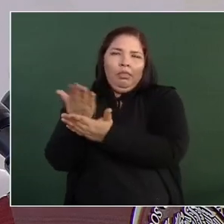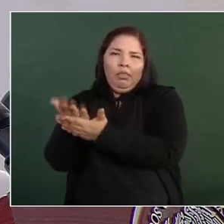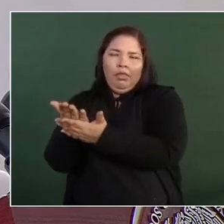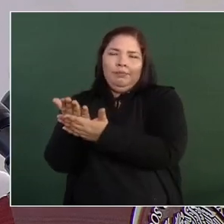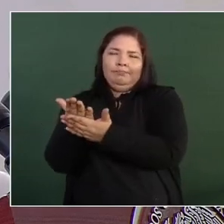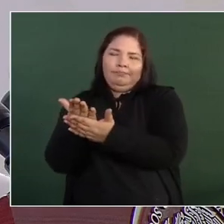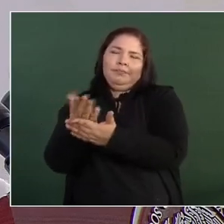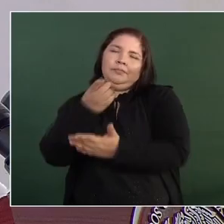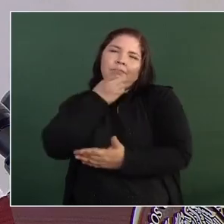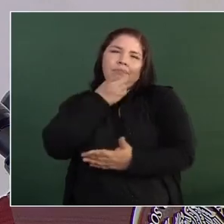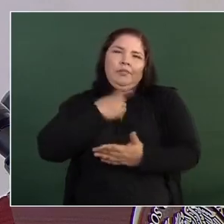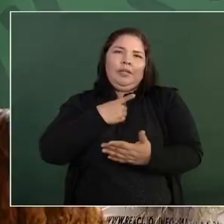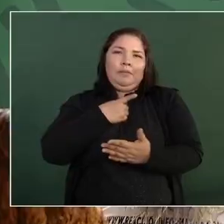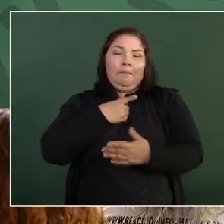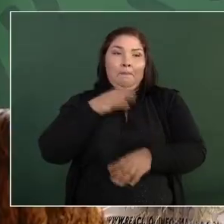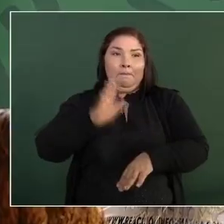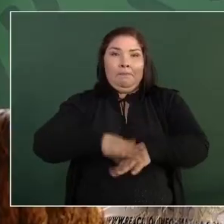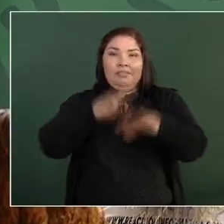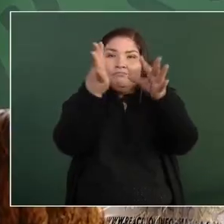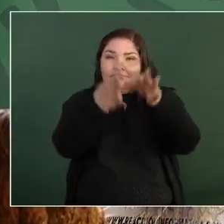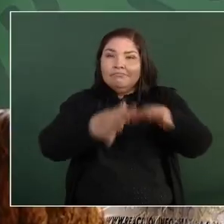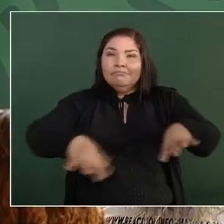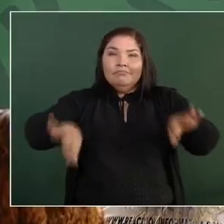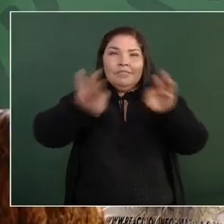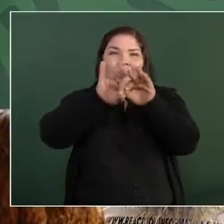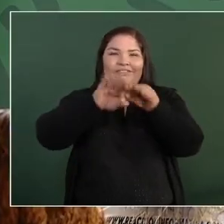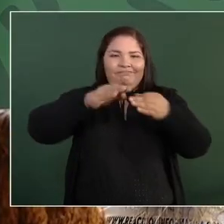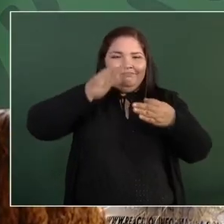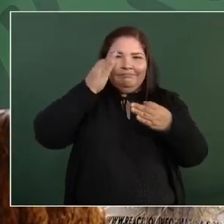Ya me dijo, mi prioridad es finiquitos.